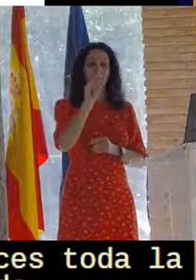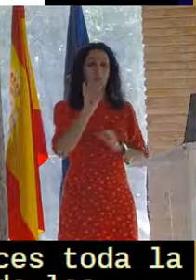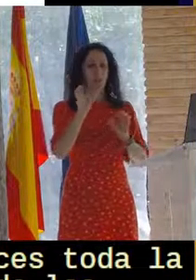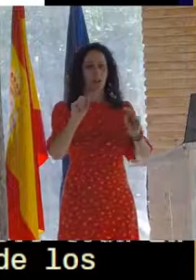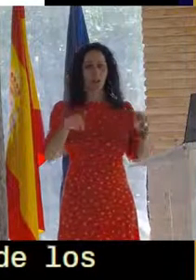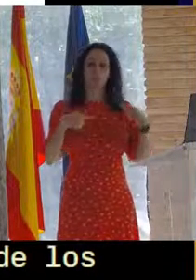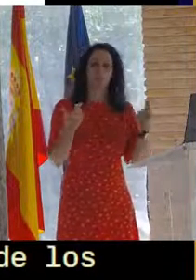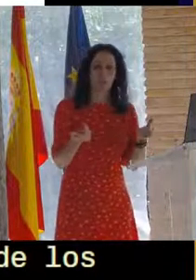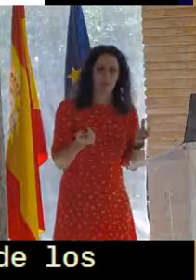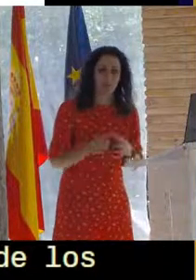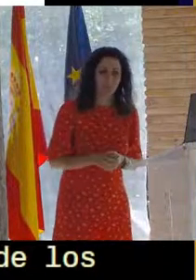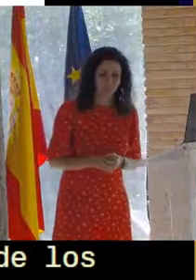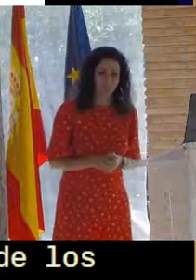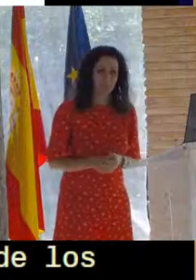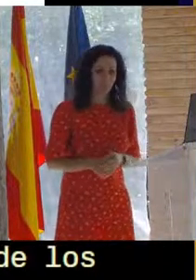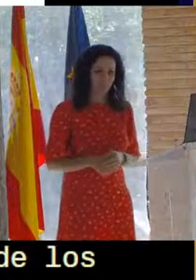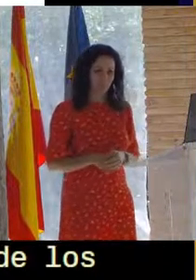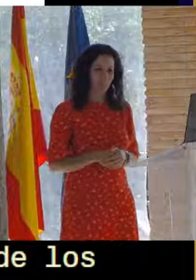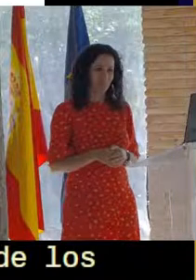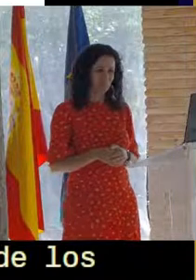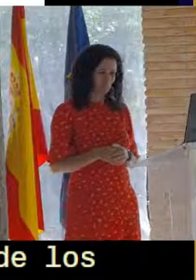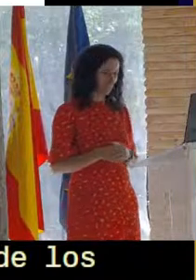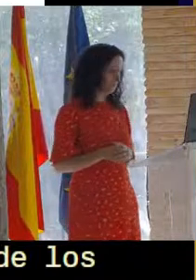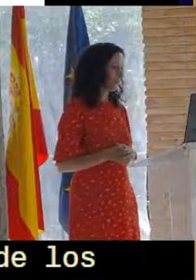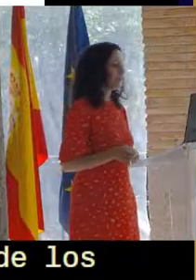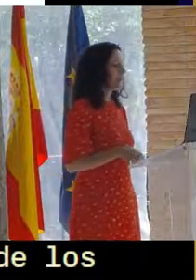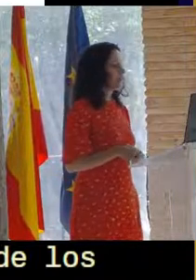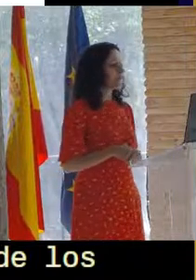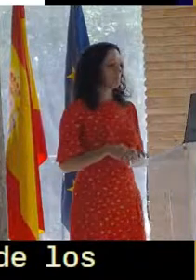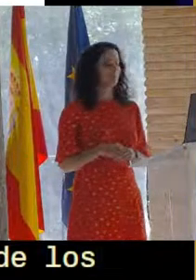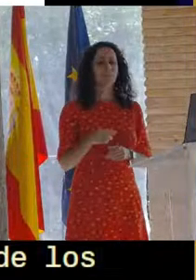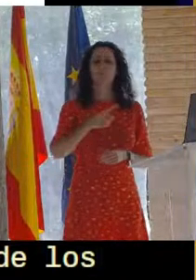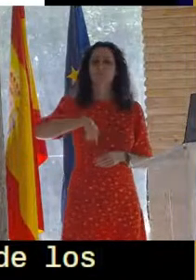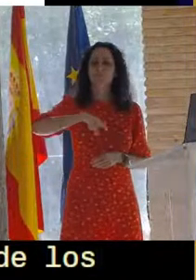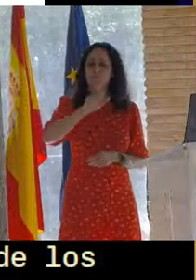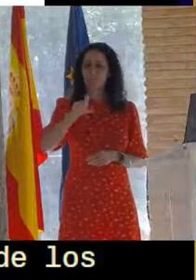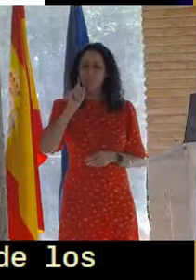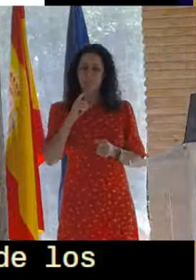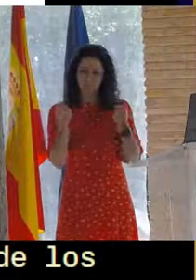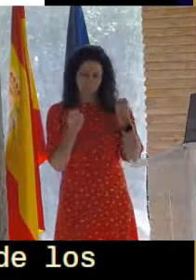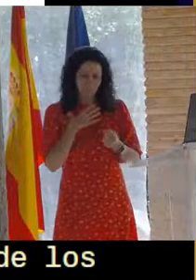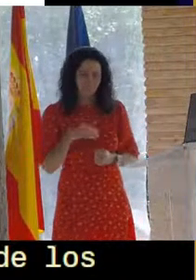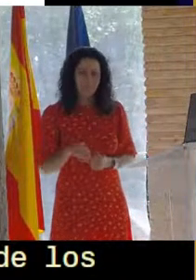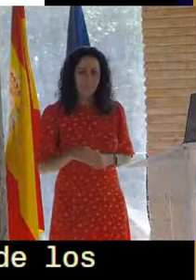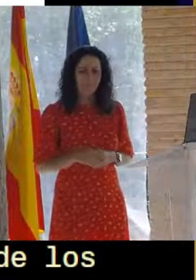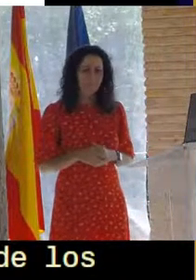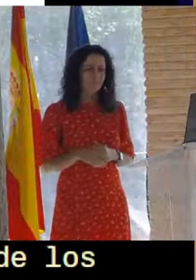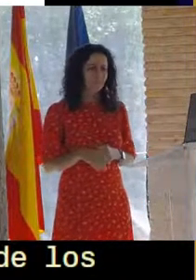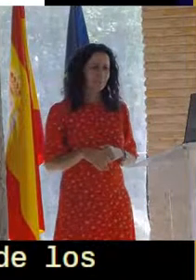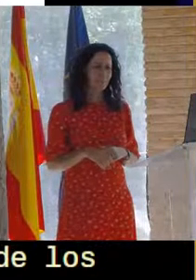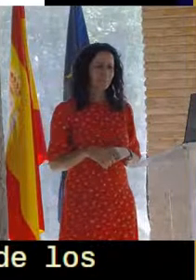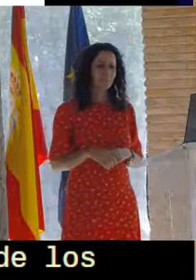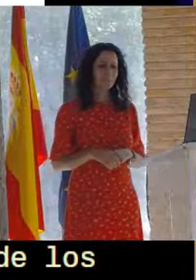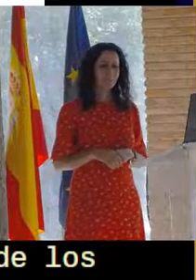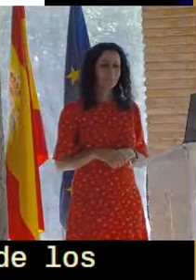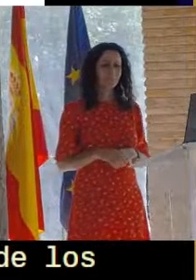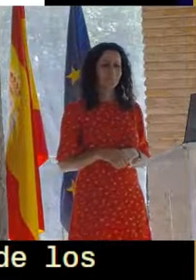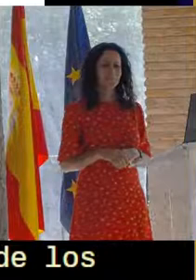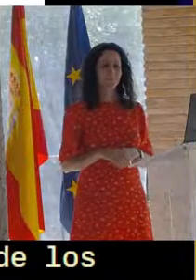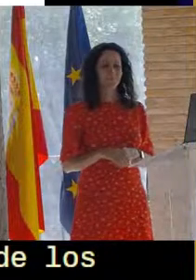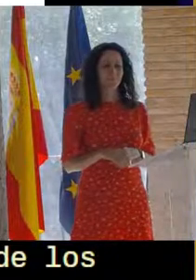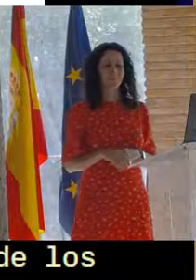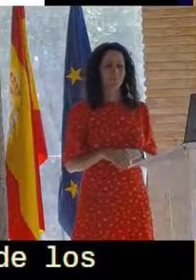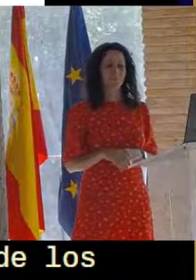los gestos etcétera eso se entiende de forma natural y vosotros pensáis que las personas sordas pueden